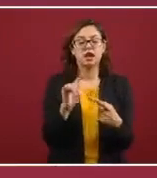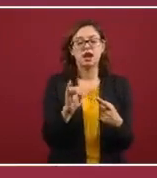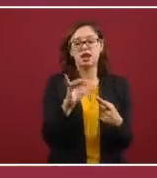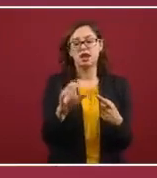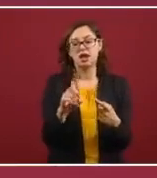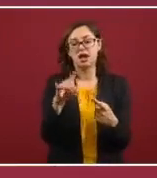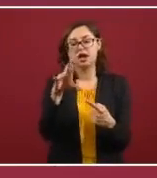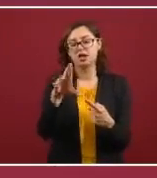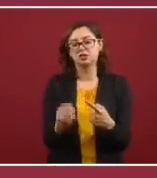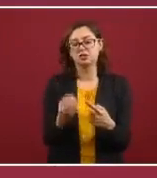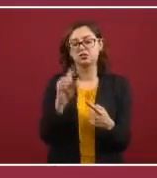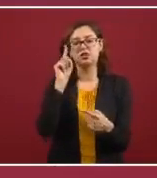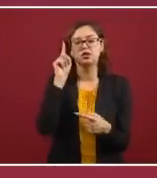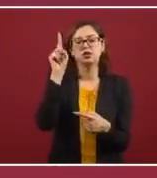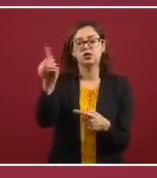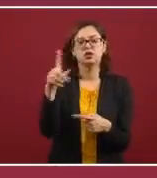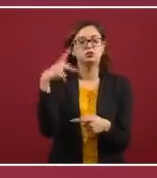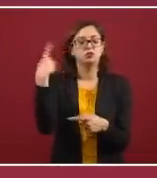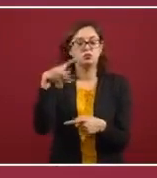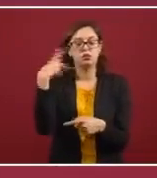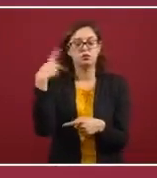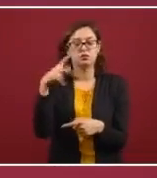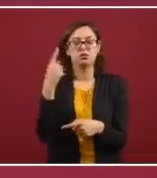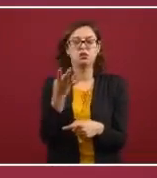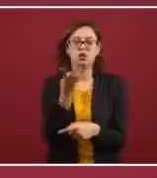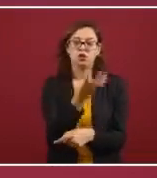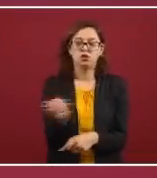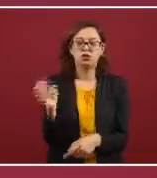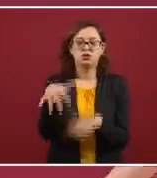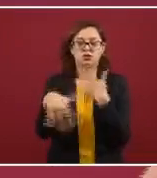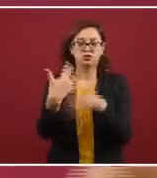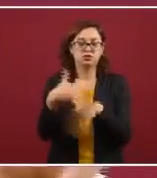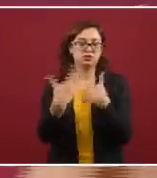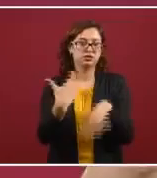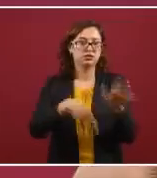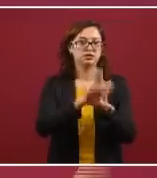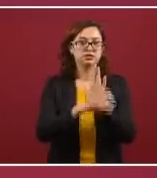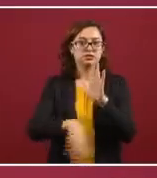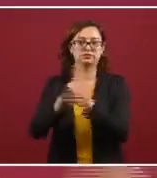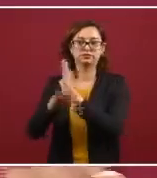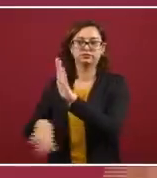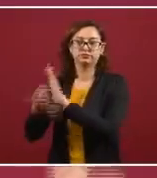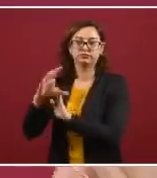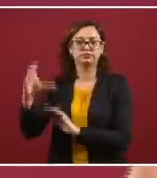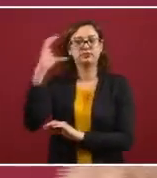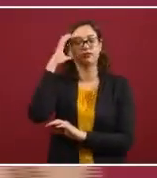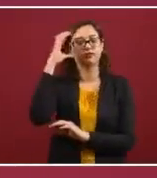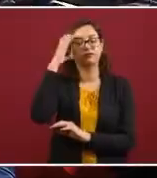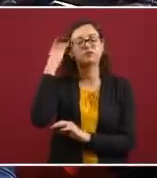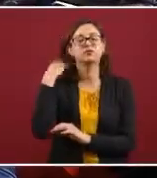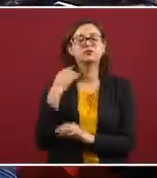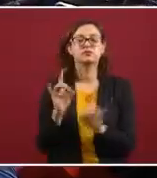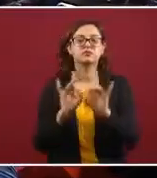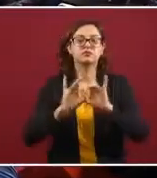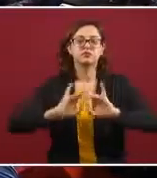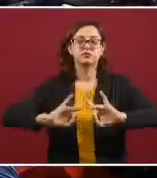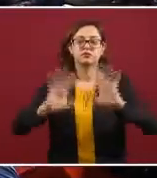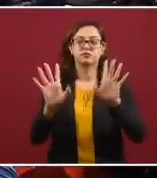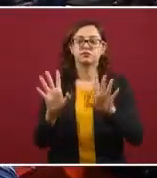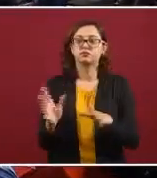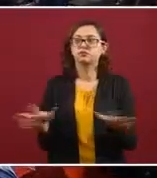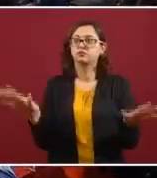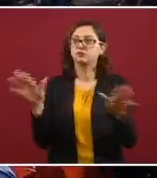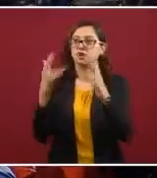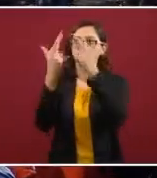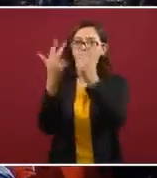más emblemático, allá en Puebla, un hospital de 415 camas, que pues simplemente de un día para otro fueron